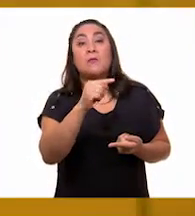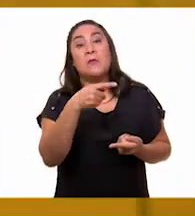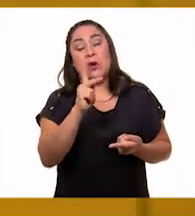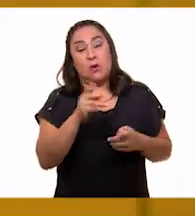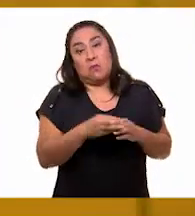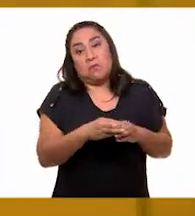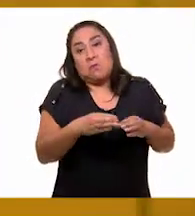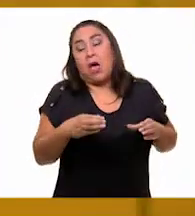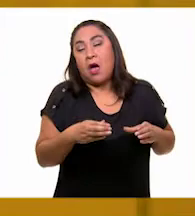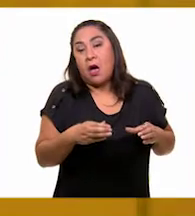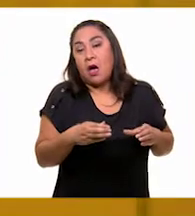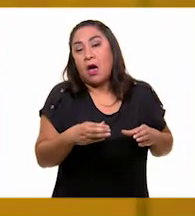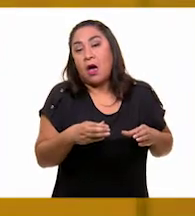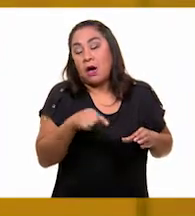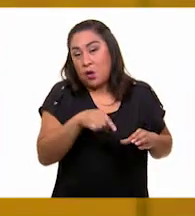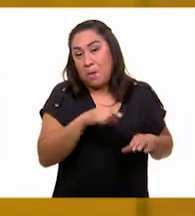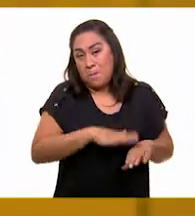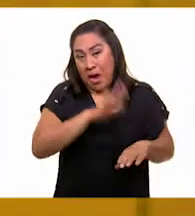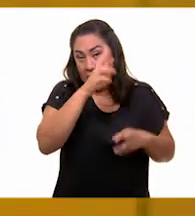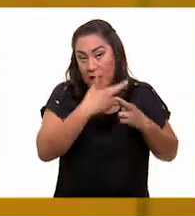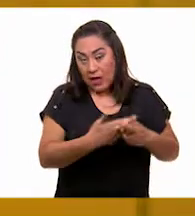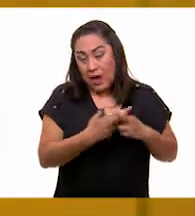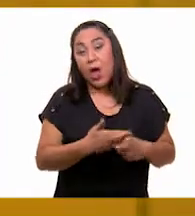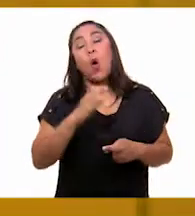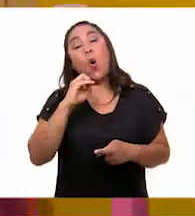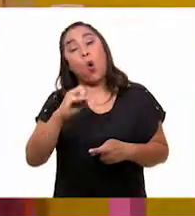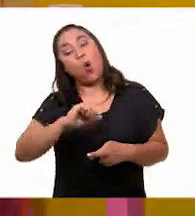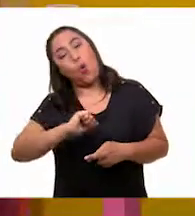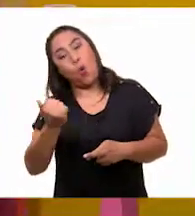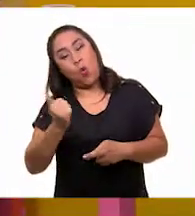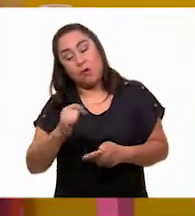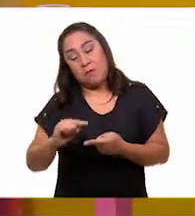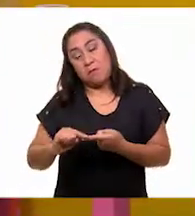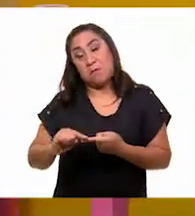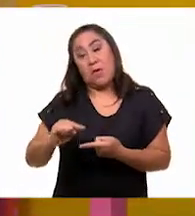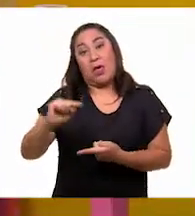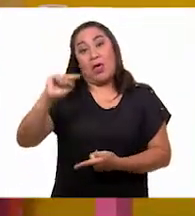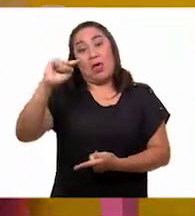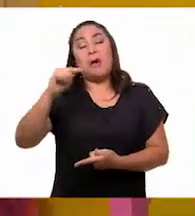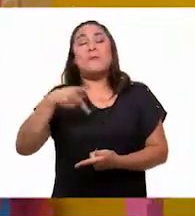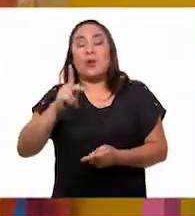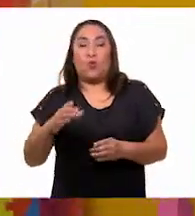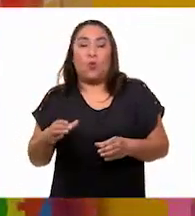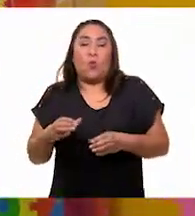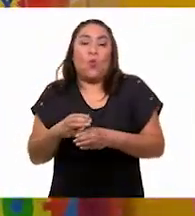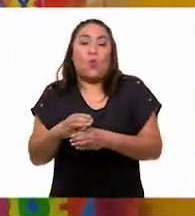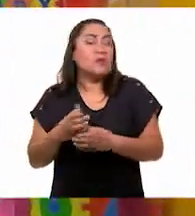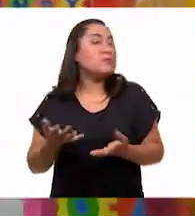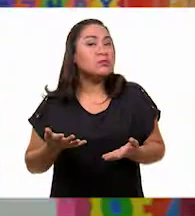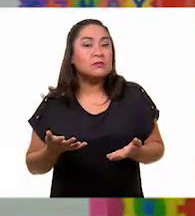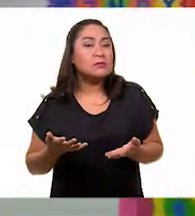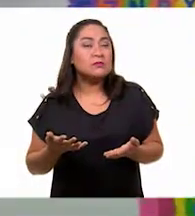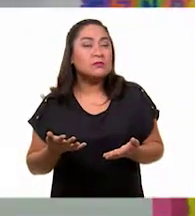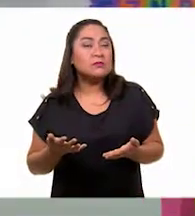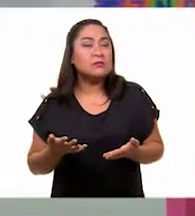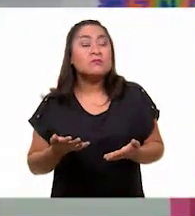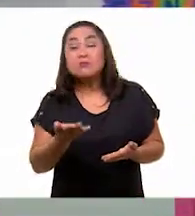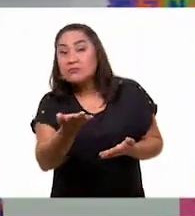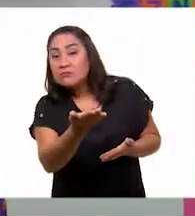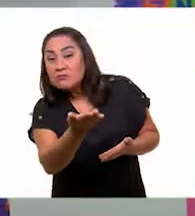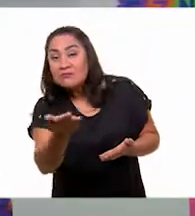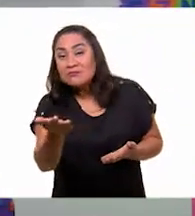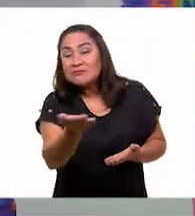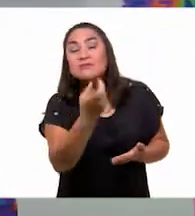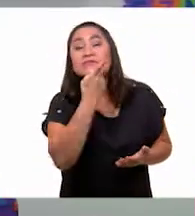poco más ancha? ¿O a esta otra que es más alta, pero un tanto más delgada? A ver, quiero escuchar sus